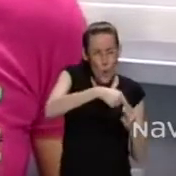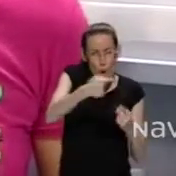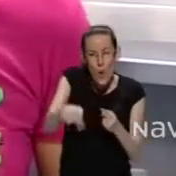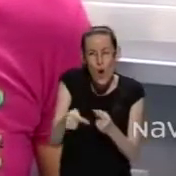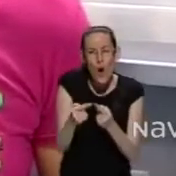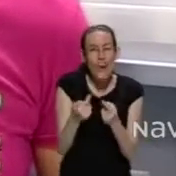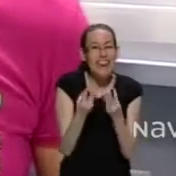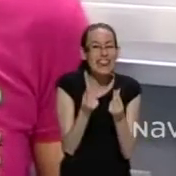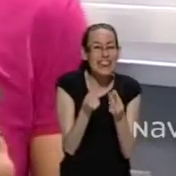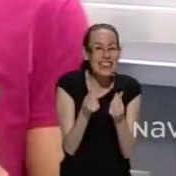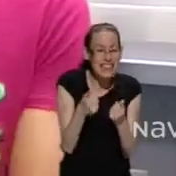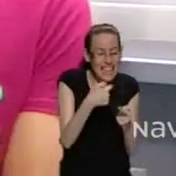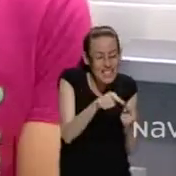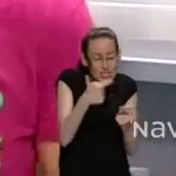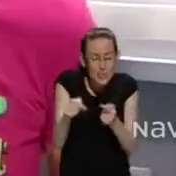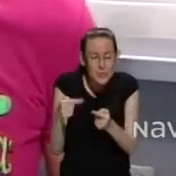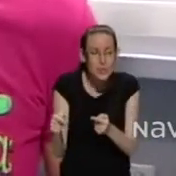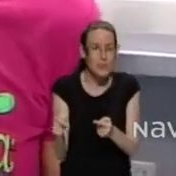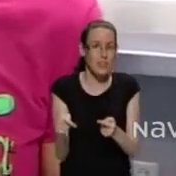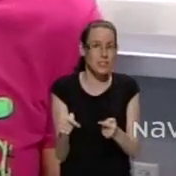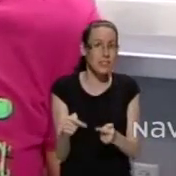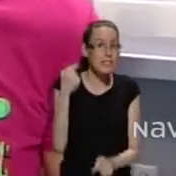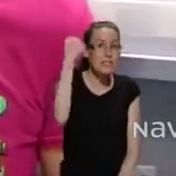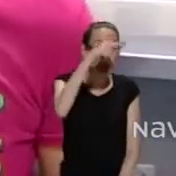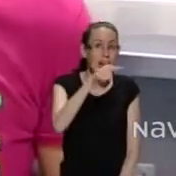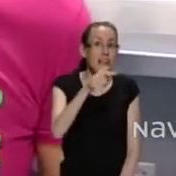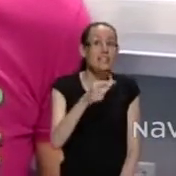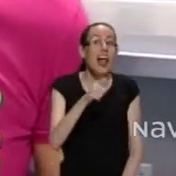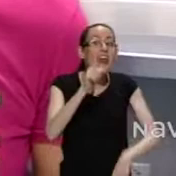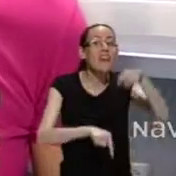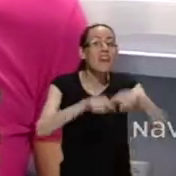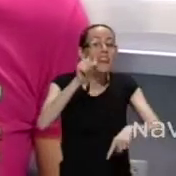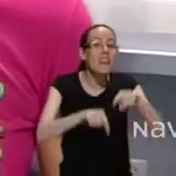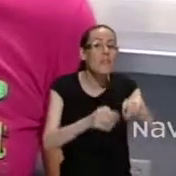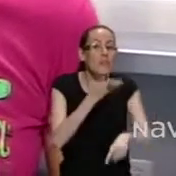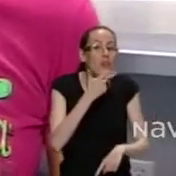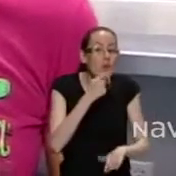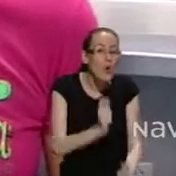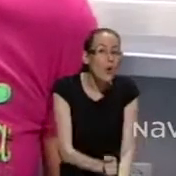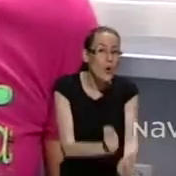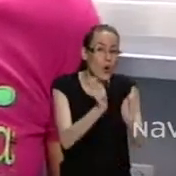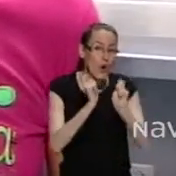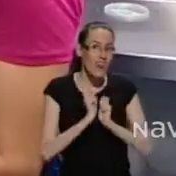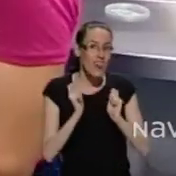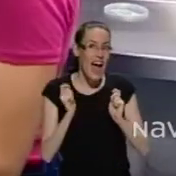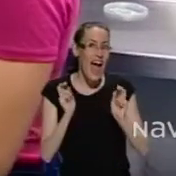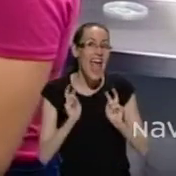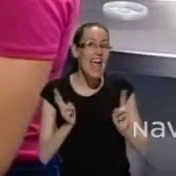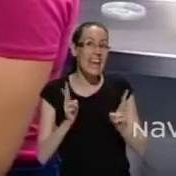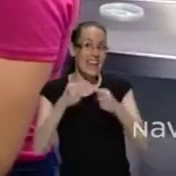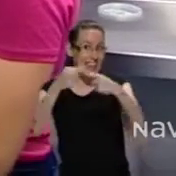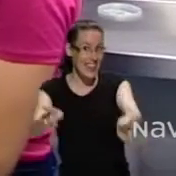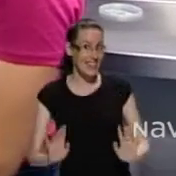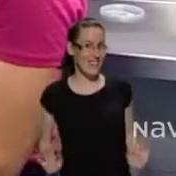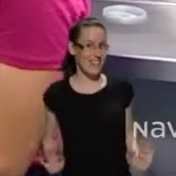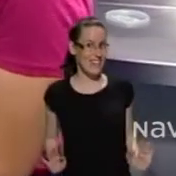que es también muy importante. Porque, no sé si sabéis, que cada color nos aporta un tipo de nutriente y un tipo de energía. Y, normalmente,